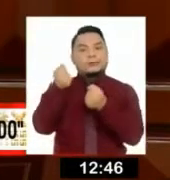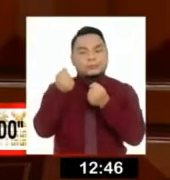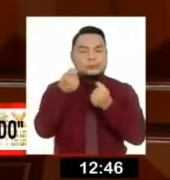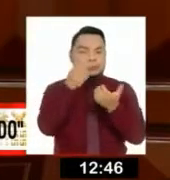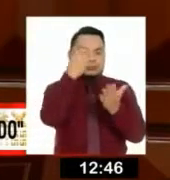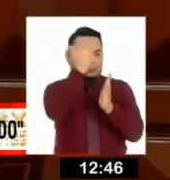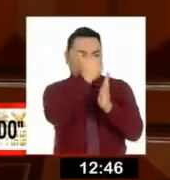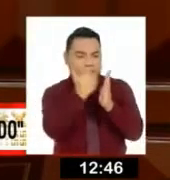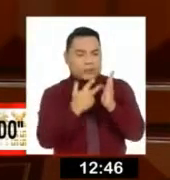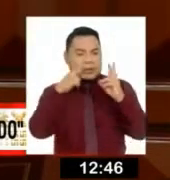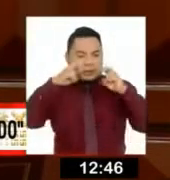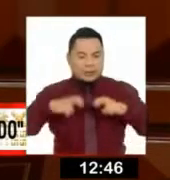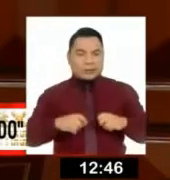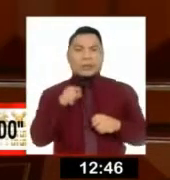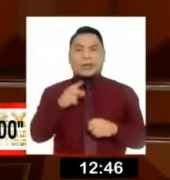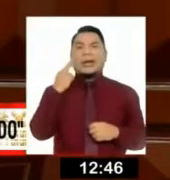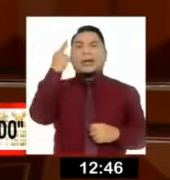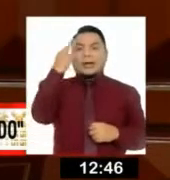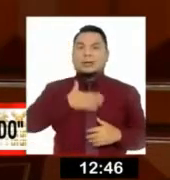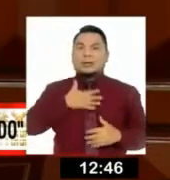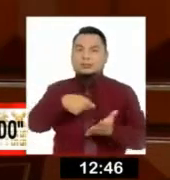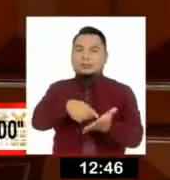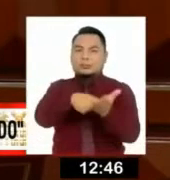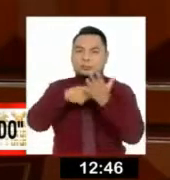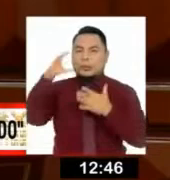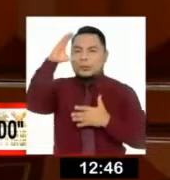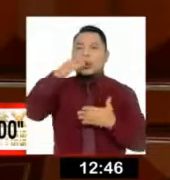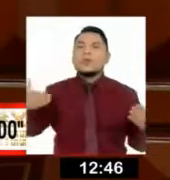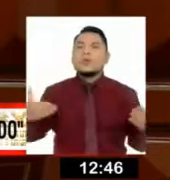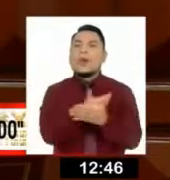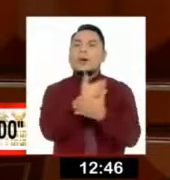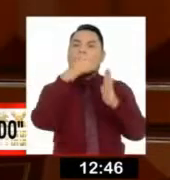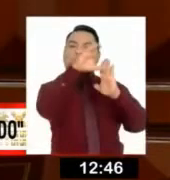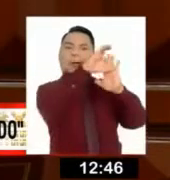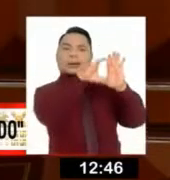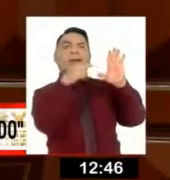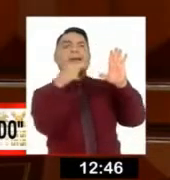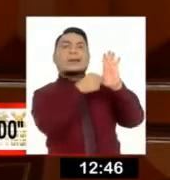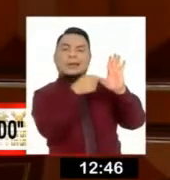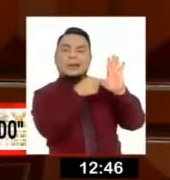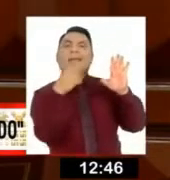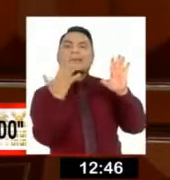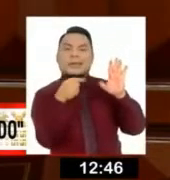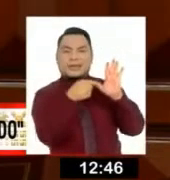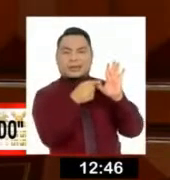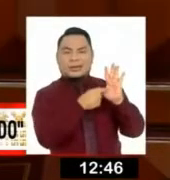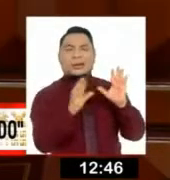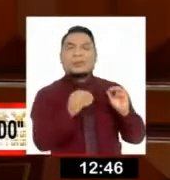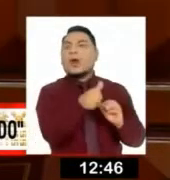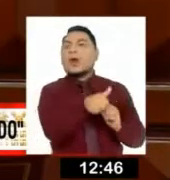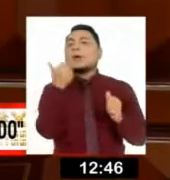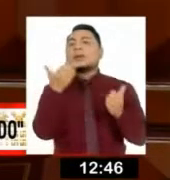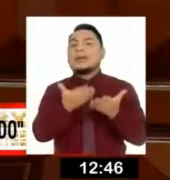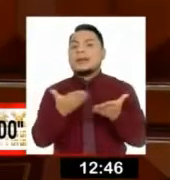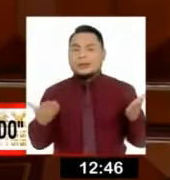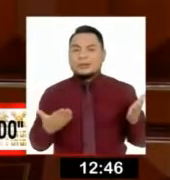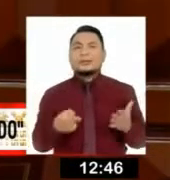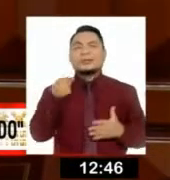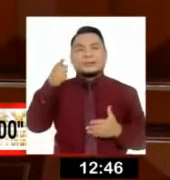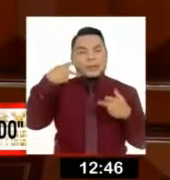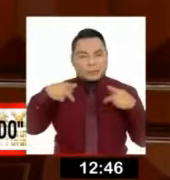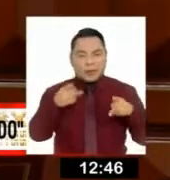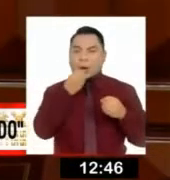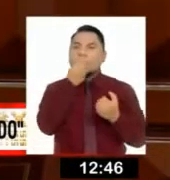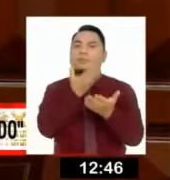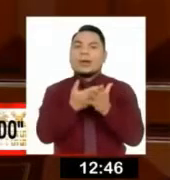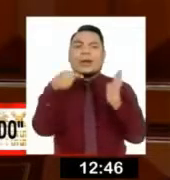razones principales que nos obligan a buscar una nueva constitución política que, entre otras cosas, permita